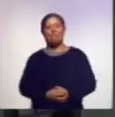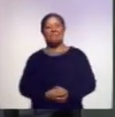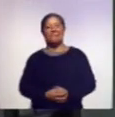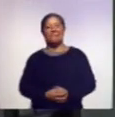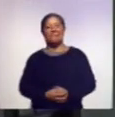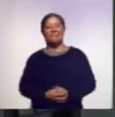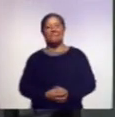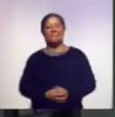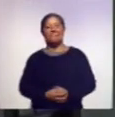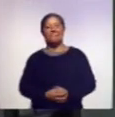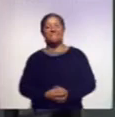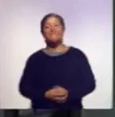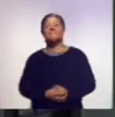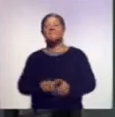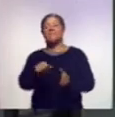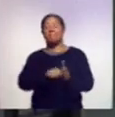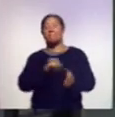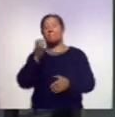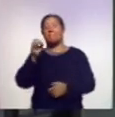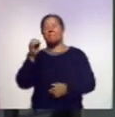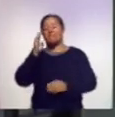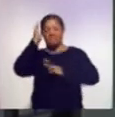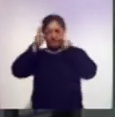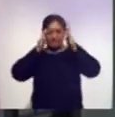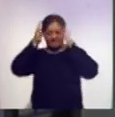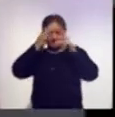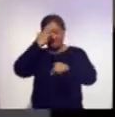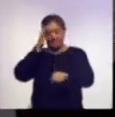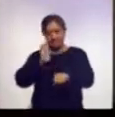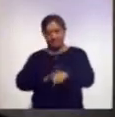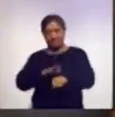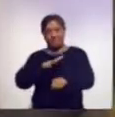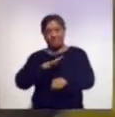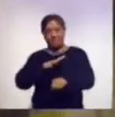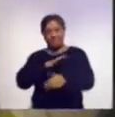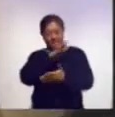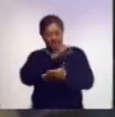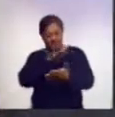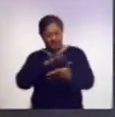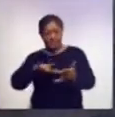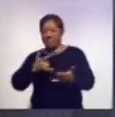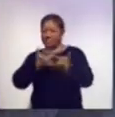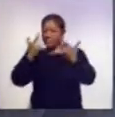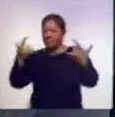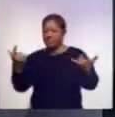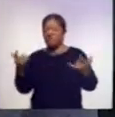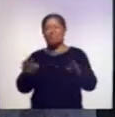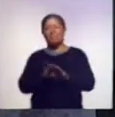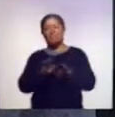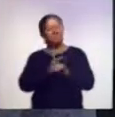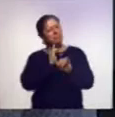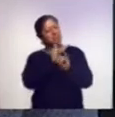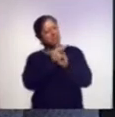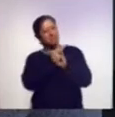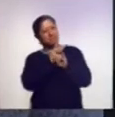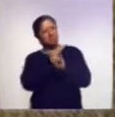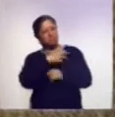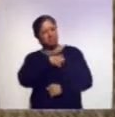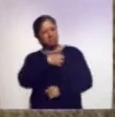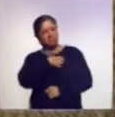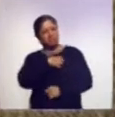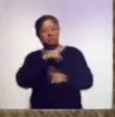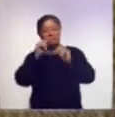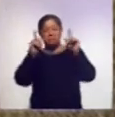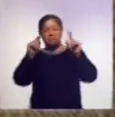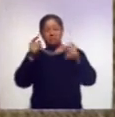La vitrina del mes de octubre en el Museo de la Memoria está dedicada al contexto histórico y la interpretación del escudo tlaxcalteca que fue